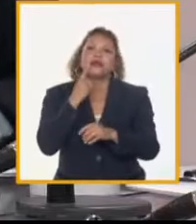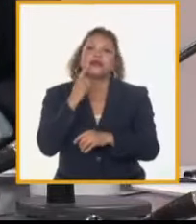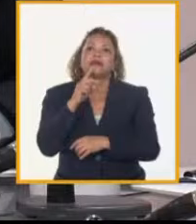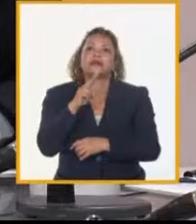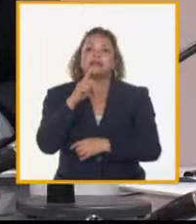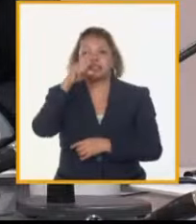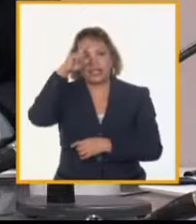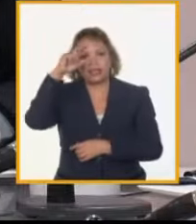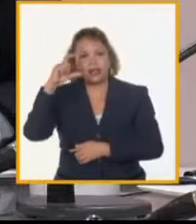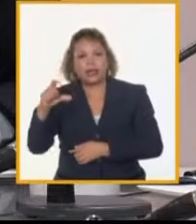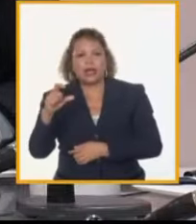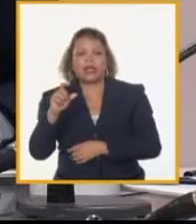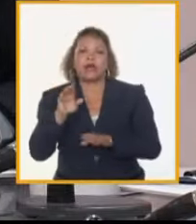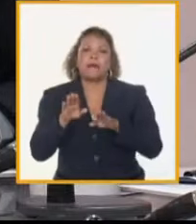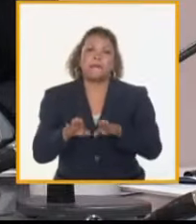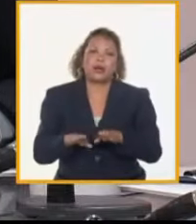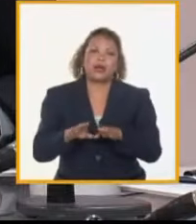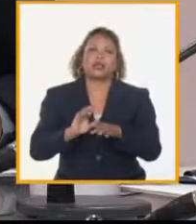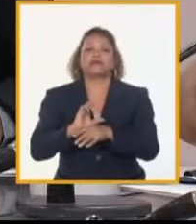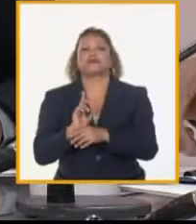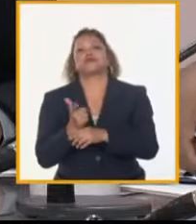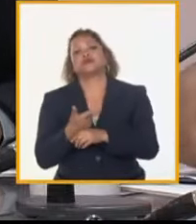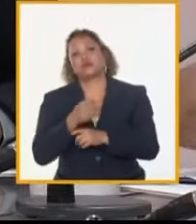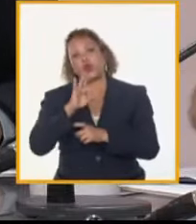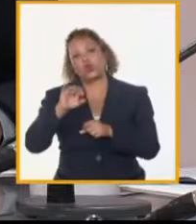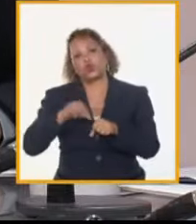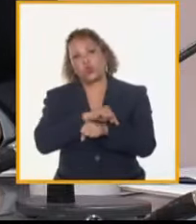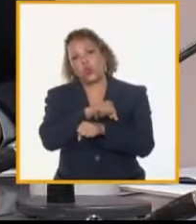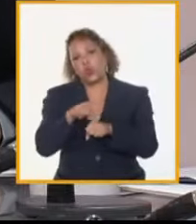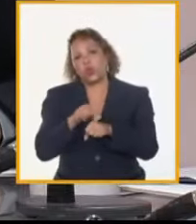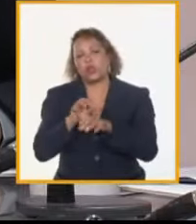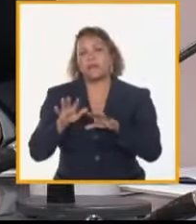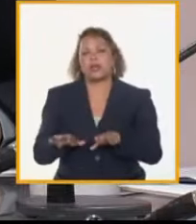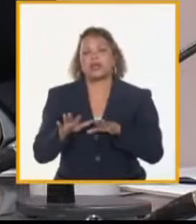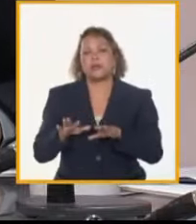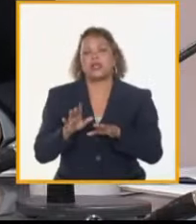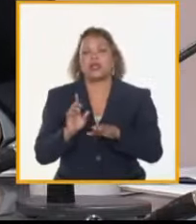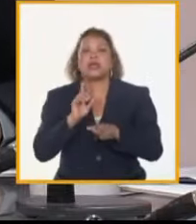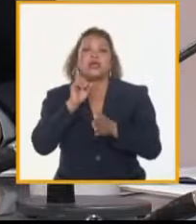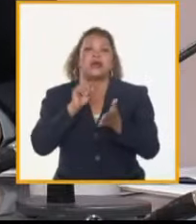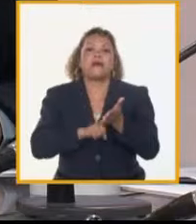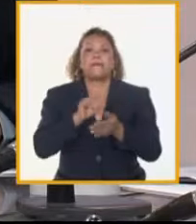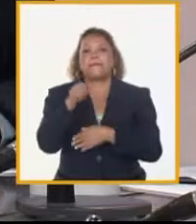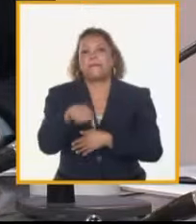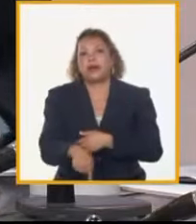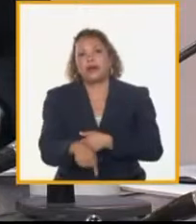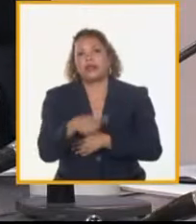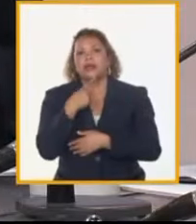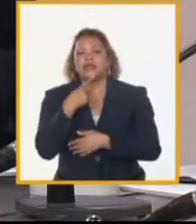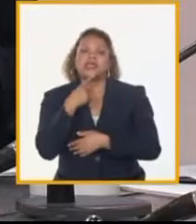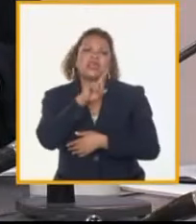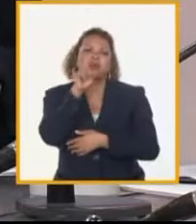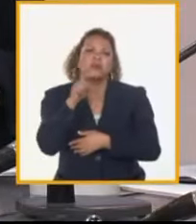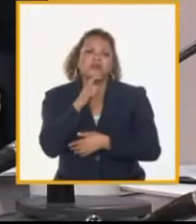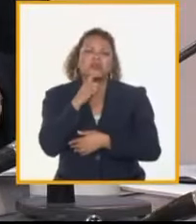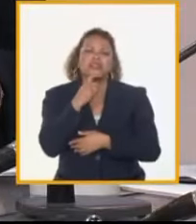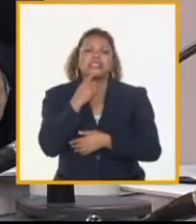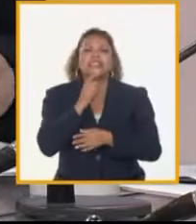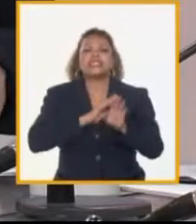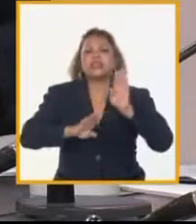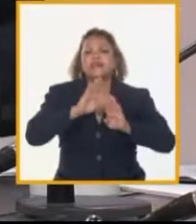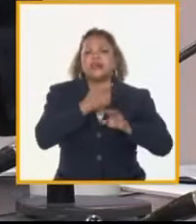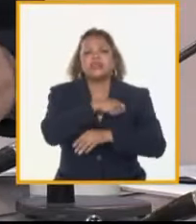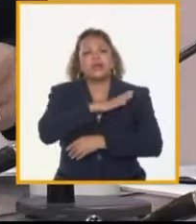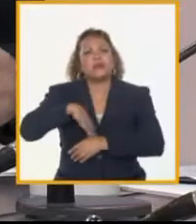quiera, que se demoró 8 horas en la última vez que se montó, y pregunta quién protege al pueblo en estos casos.